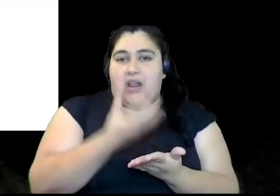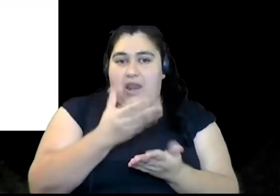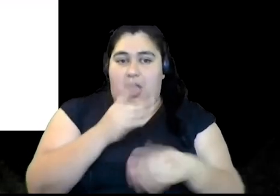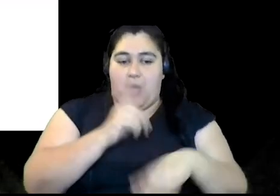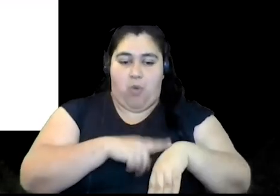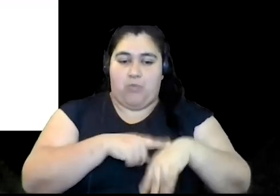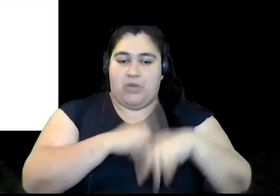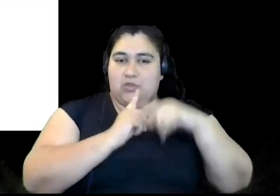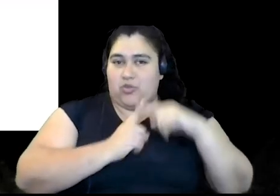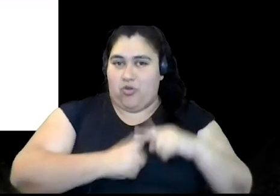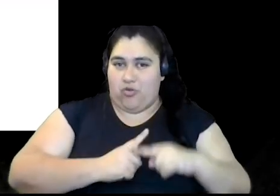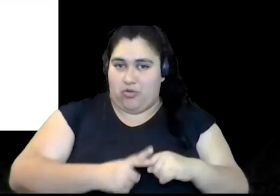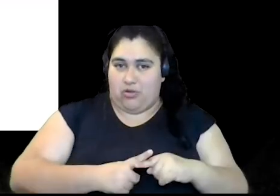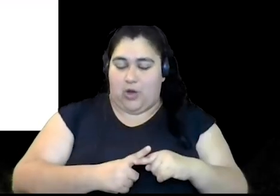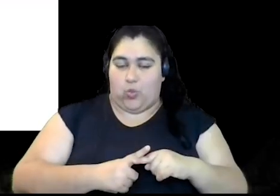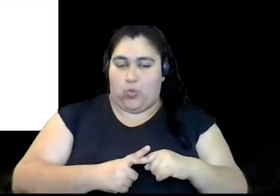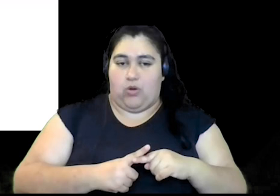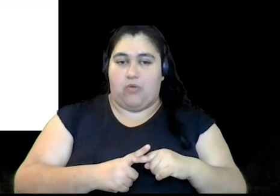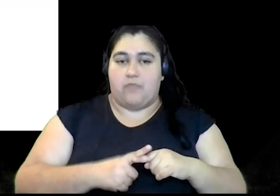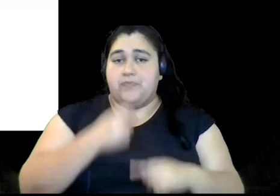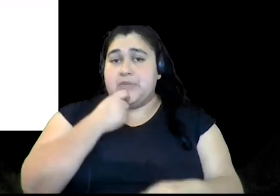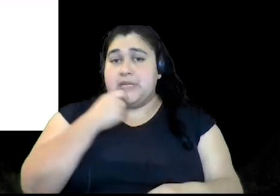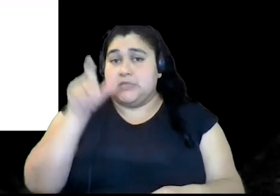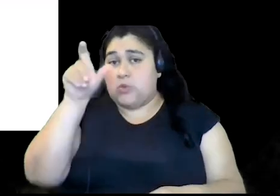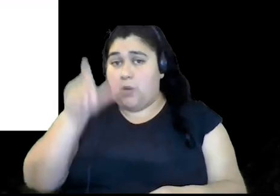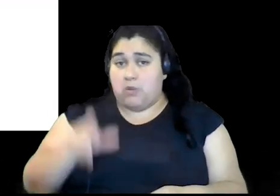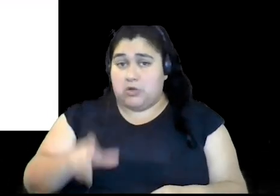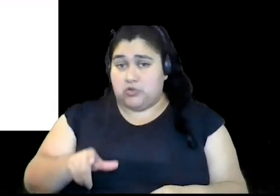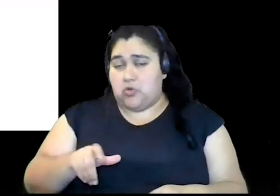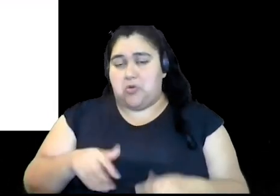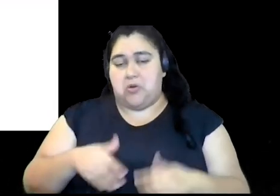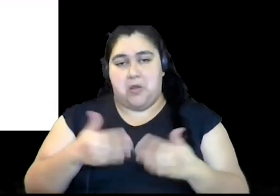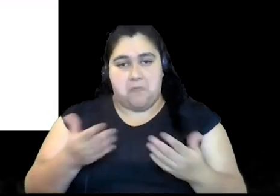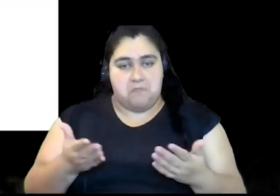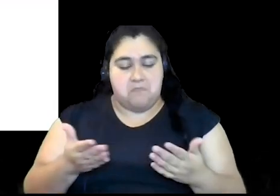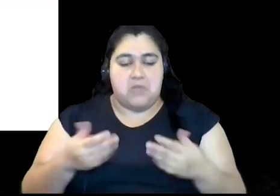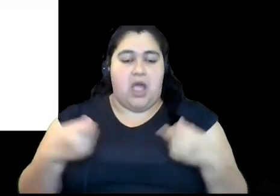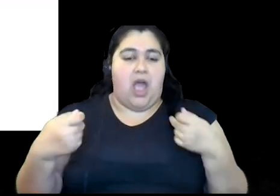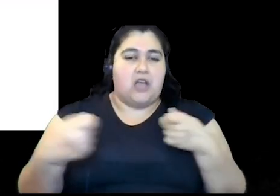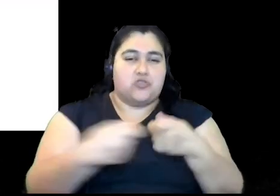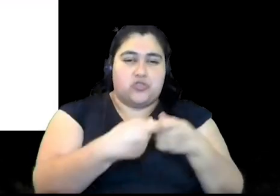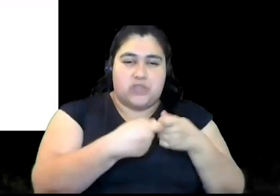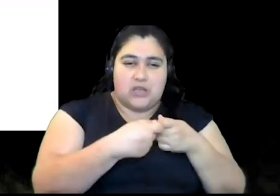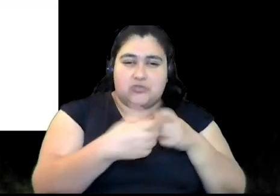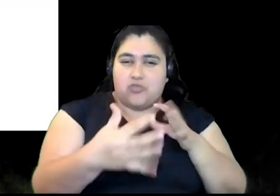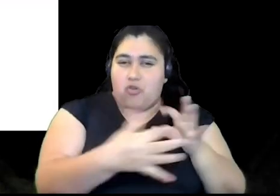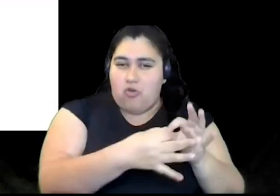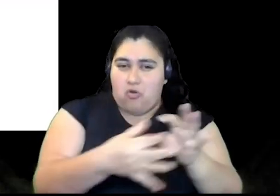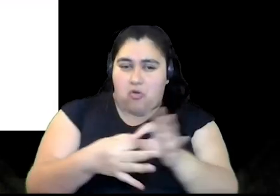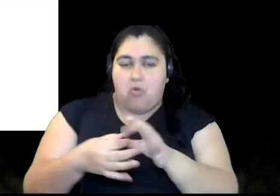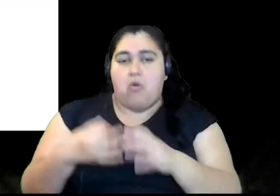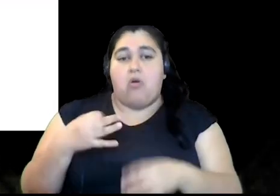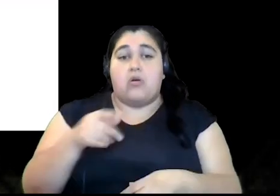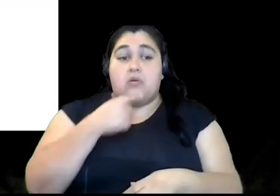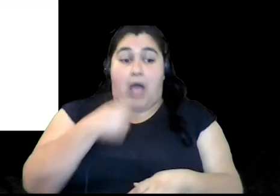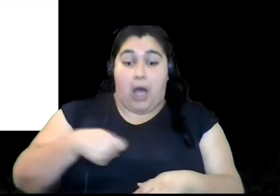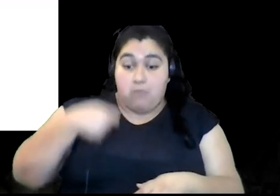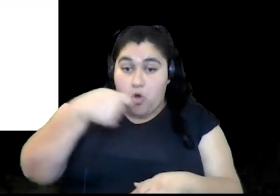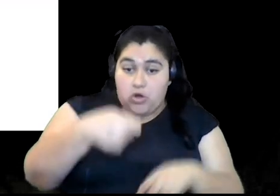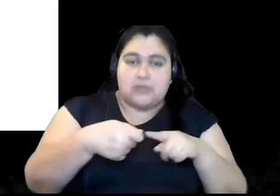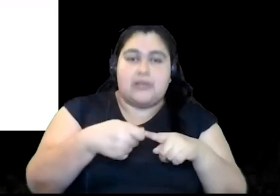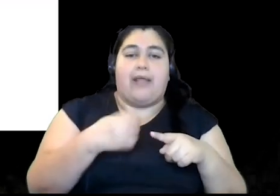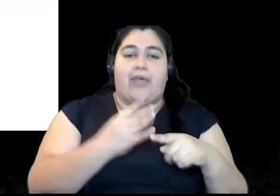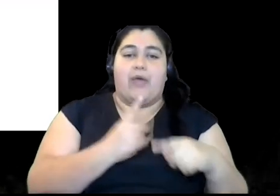de calcular las rentas. Si esa persona participa en algún tipo de sociedades, tendrá que sumar su